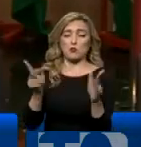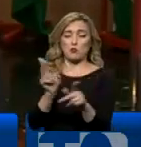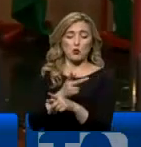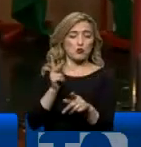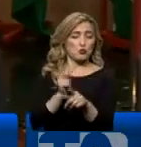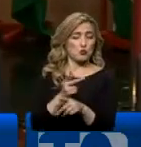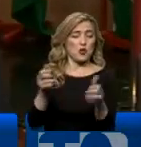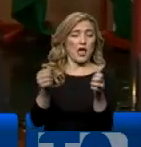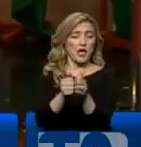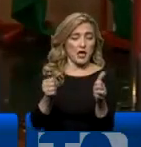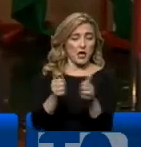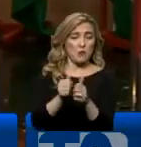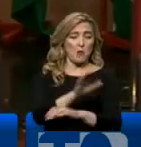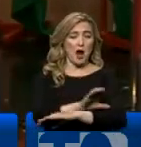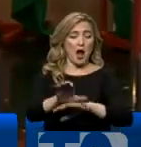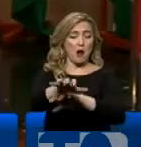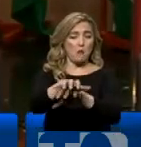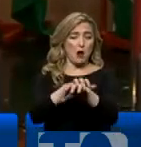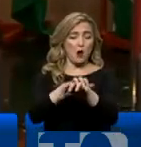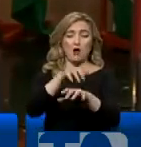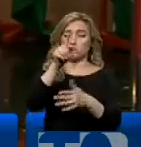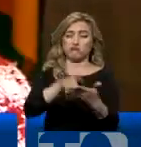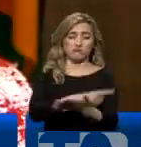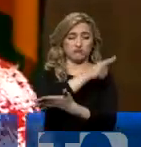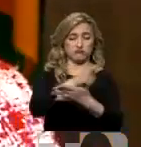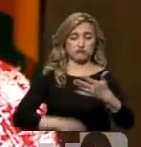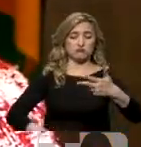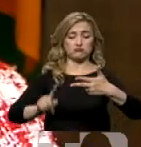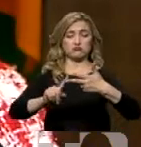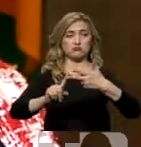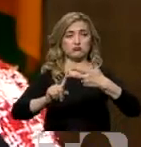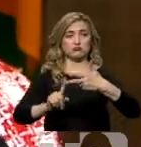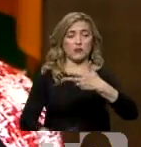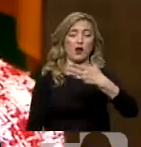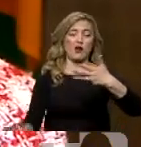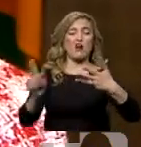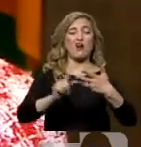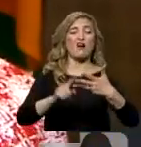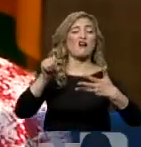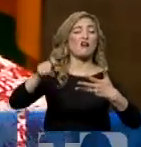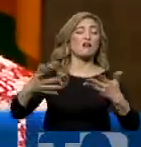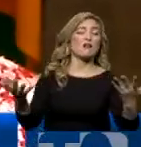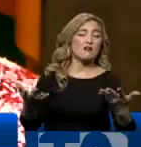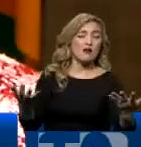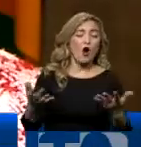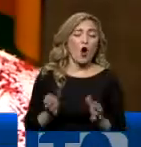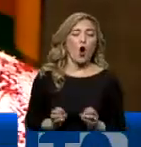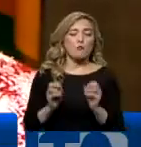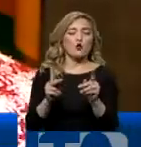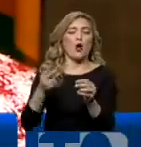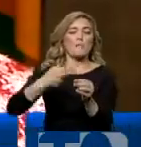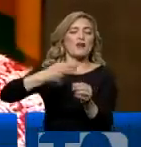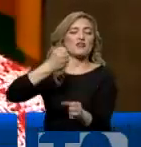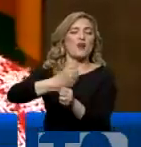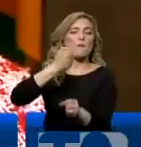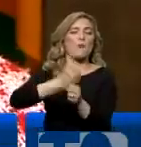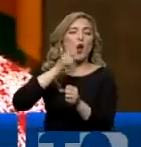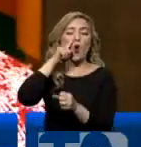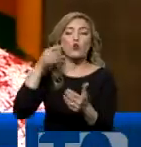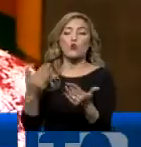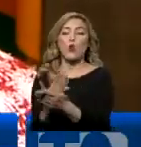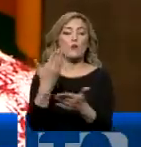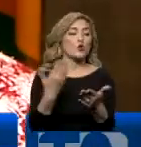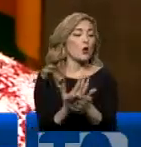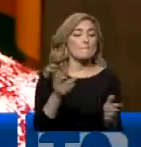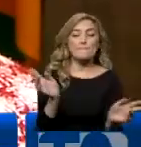y para maquinaria para la agricultura. Debería estar sustentado en la generación de empleo, en la generación de